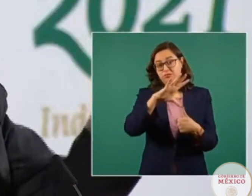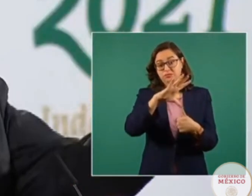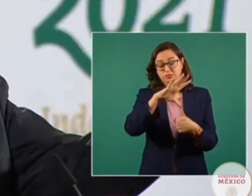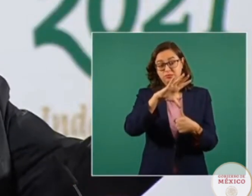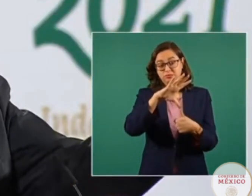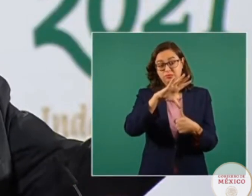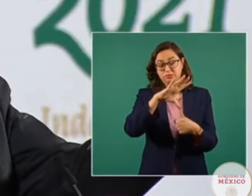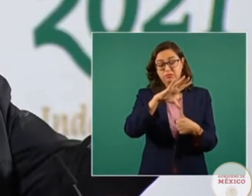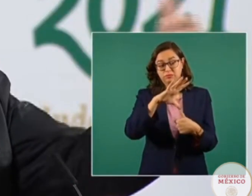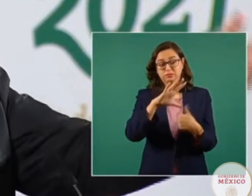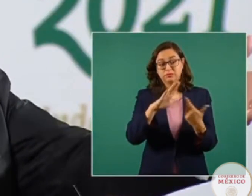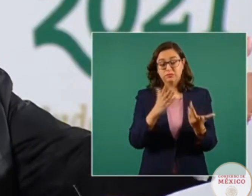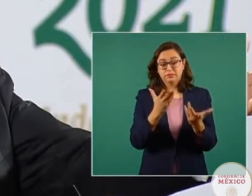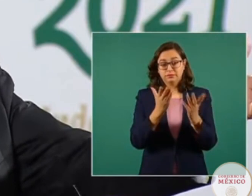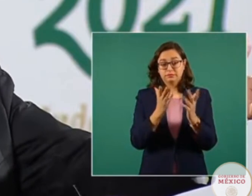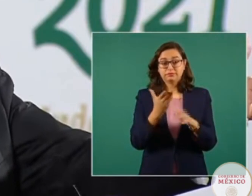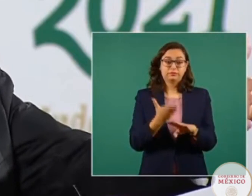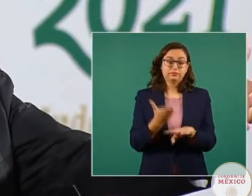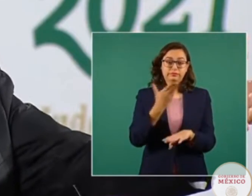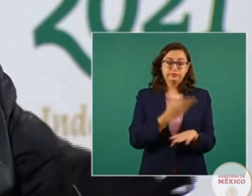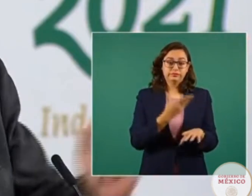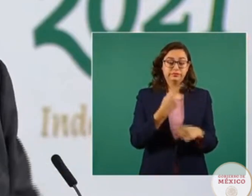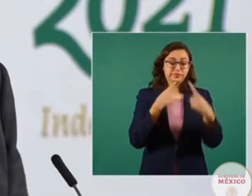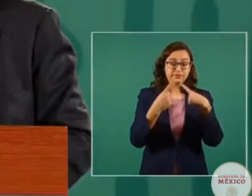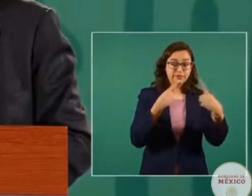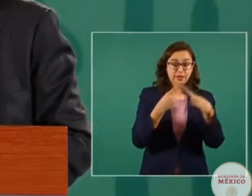ahora fondearlo cuando fueron las negociaciones del Tratado